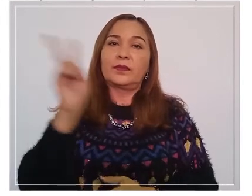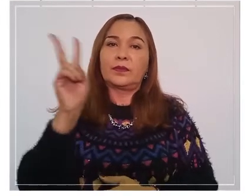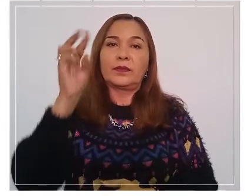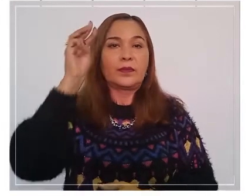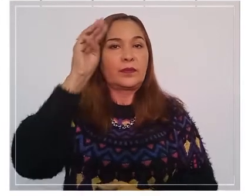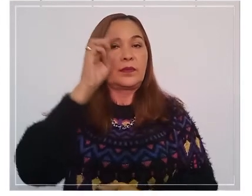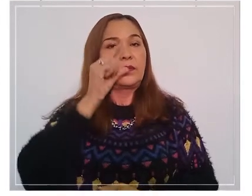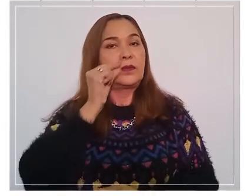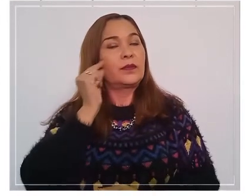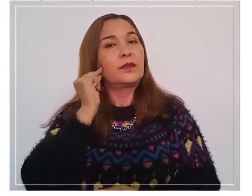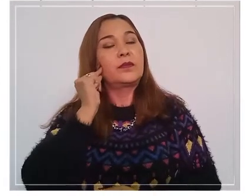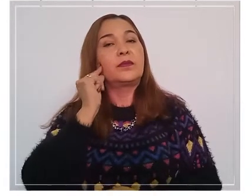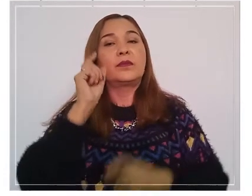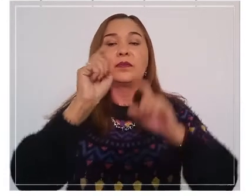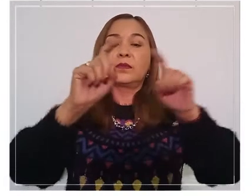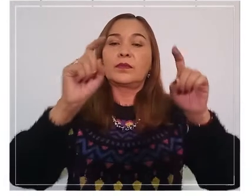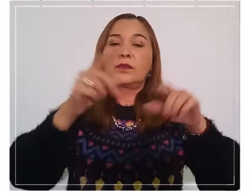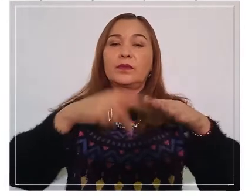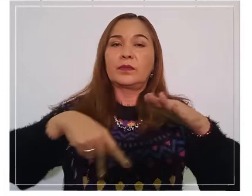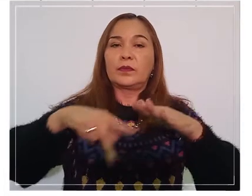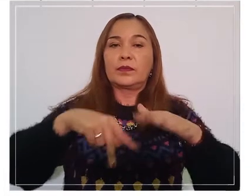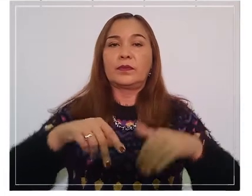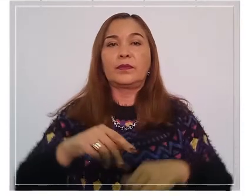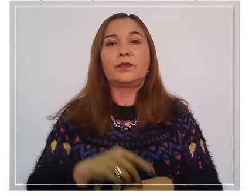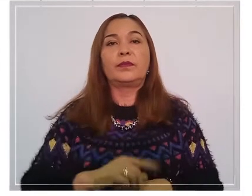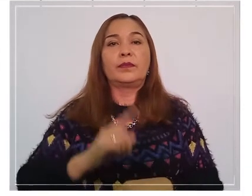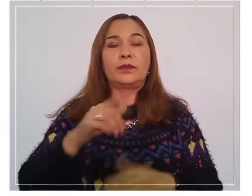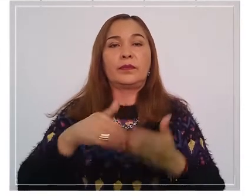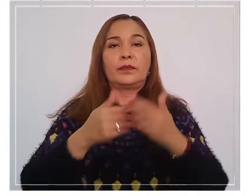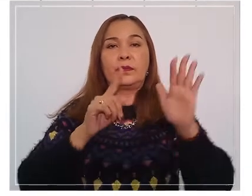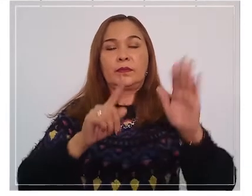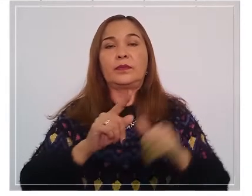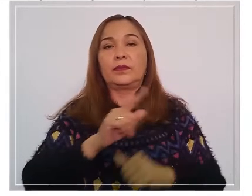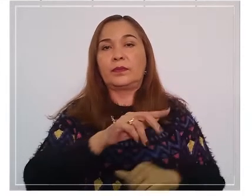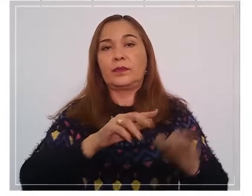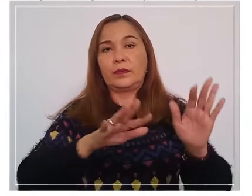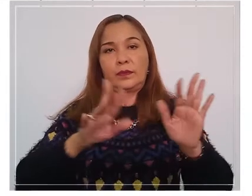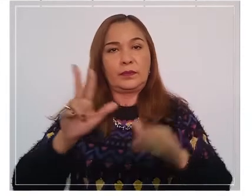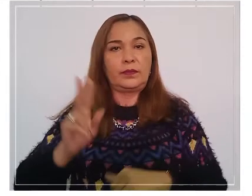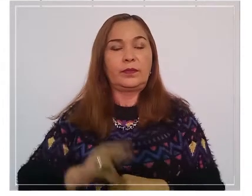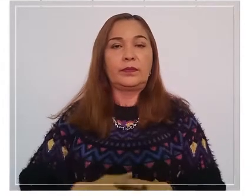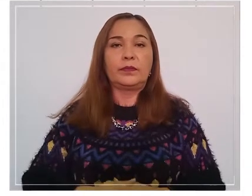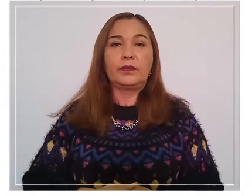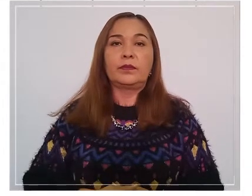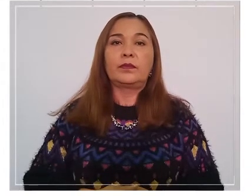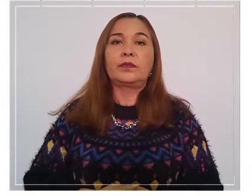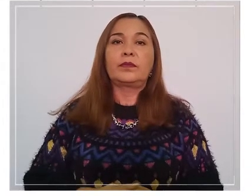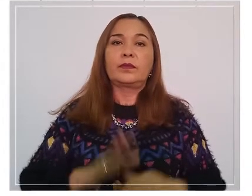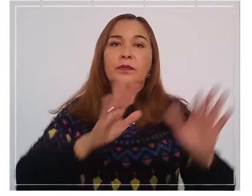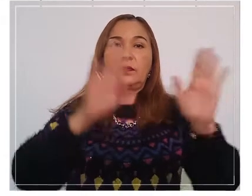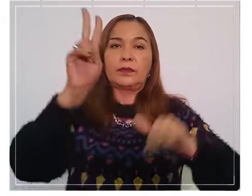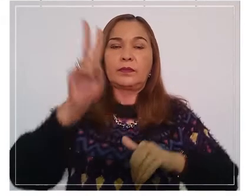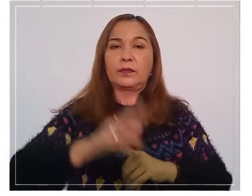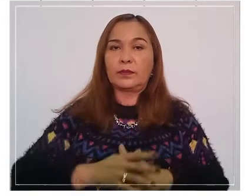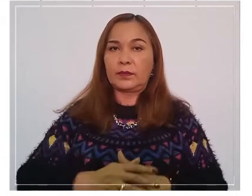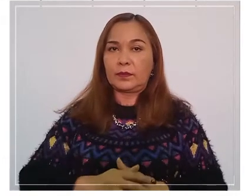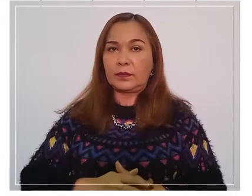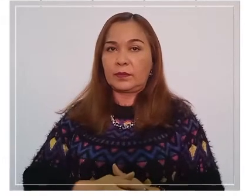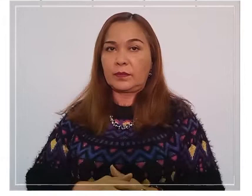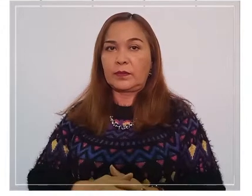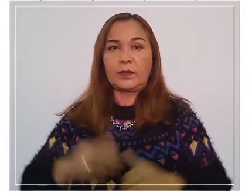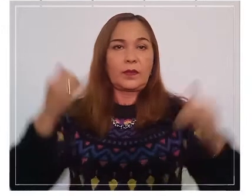de maestros de instrucción primaria 1932 día 17